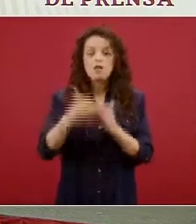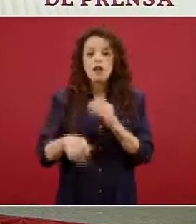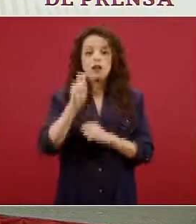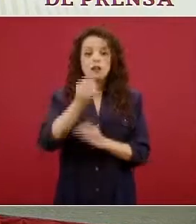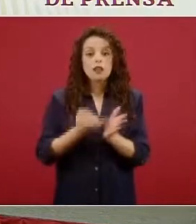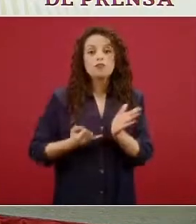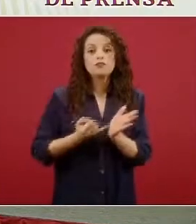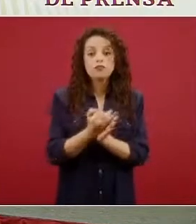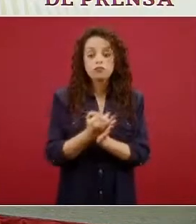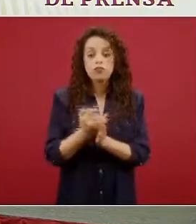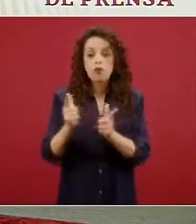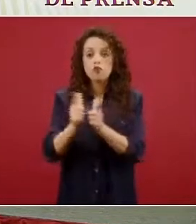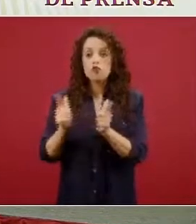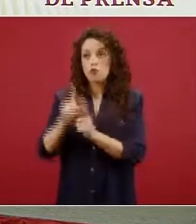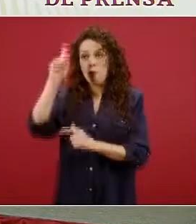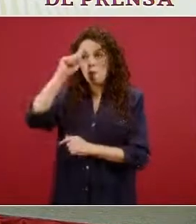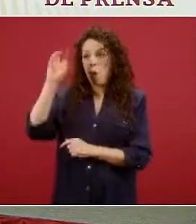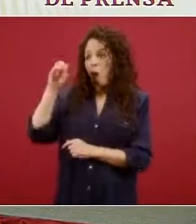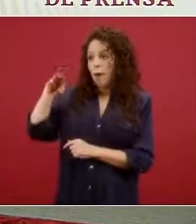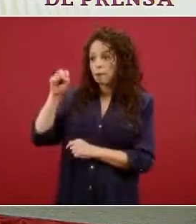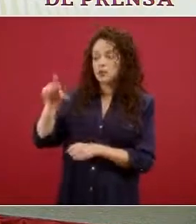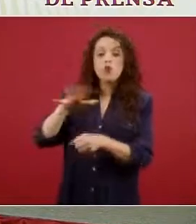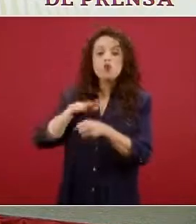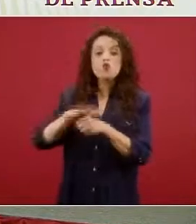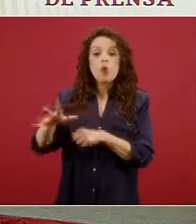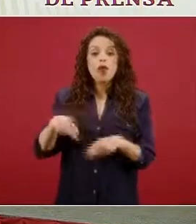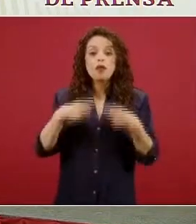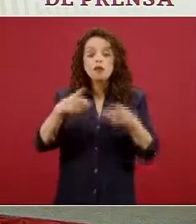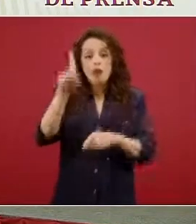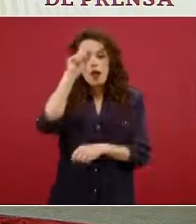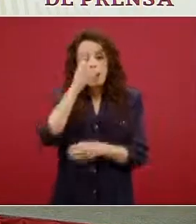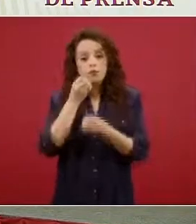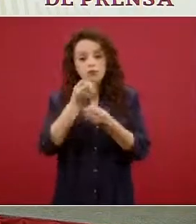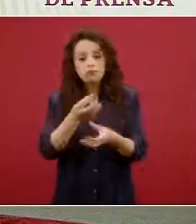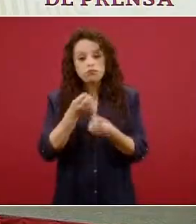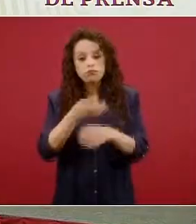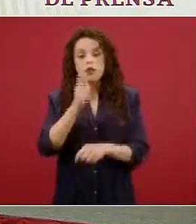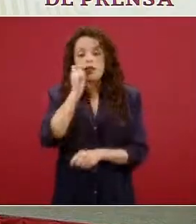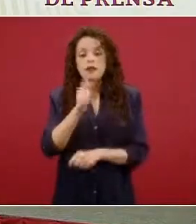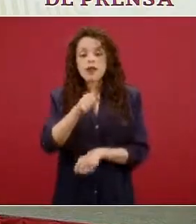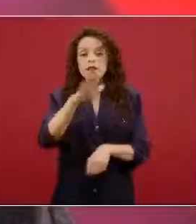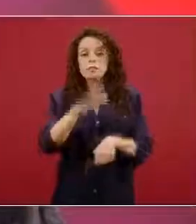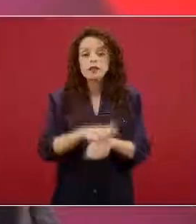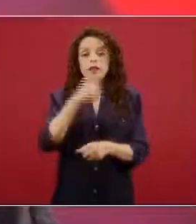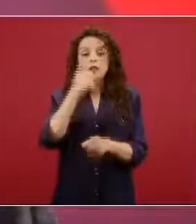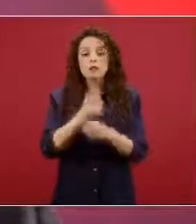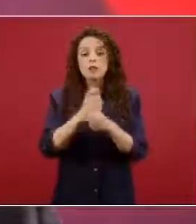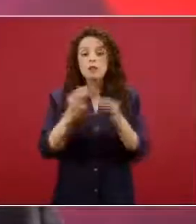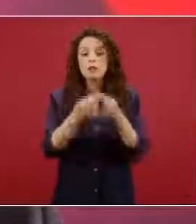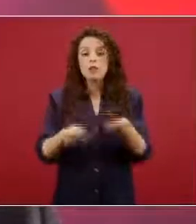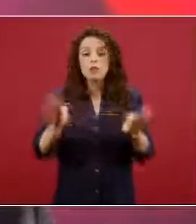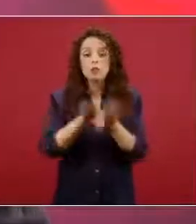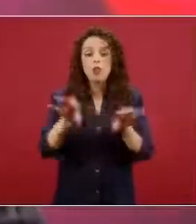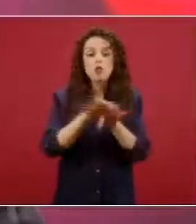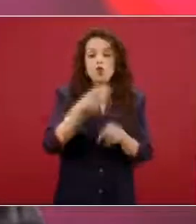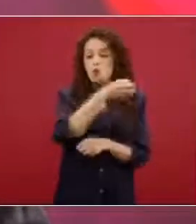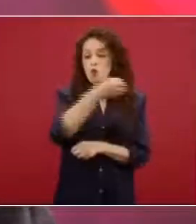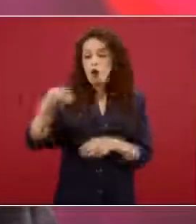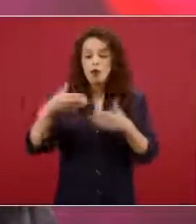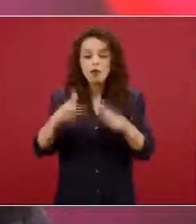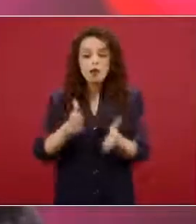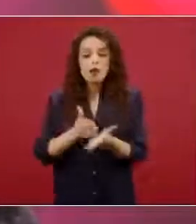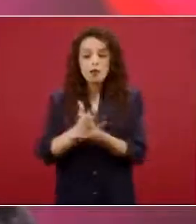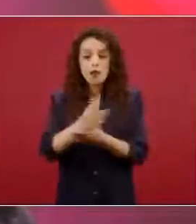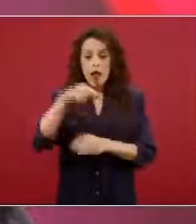de la OMS cuál es su paquete de recomendaciones respecto a esta priorización del orden de acceso. En